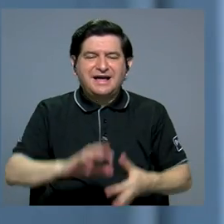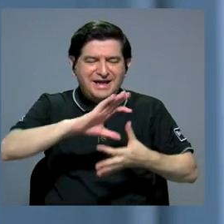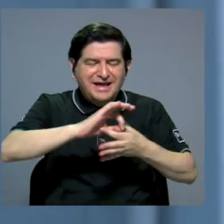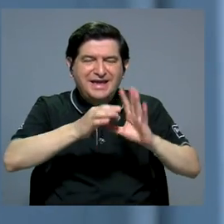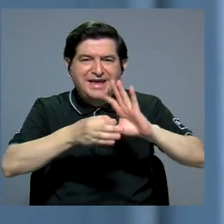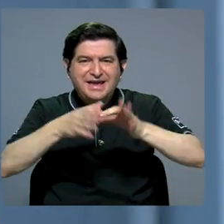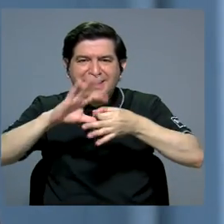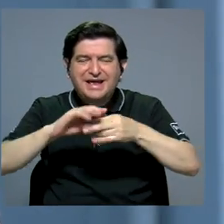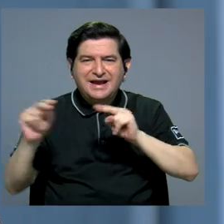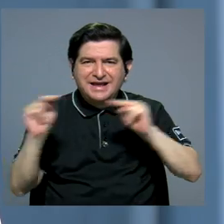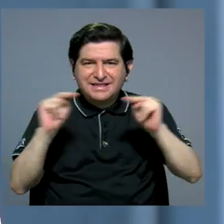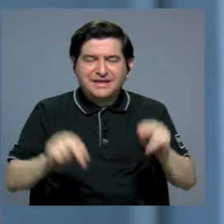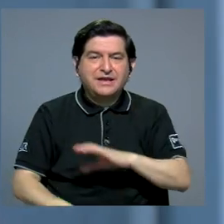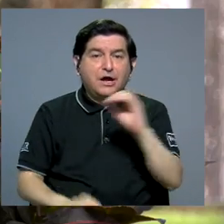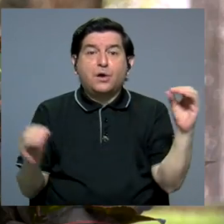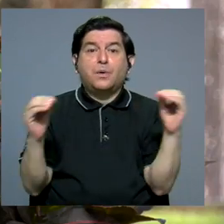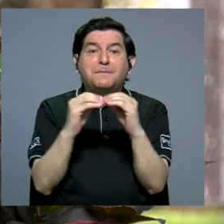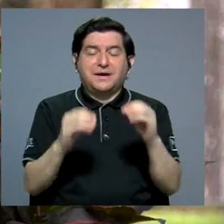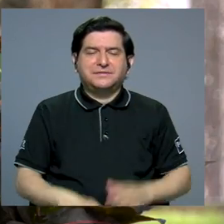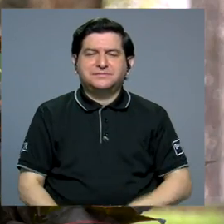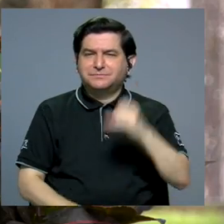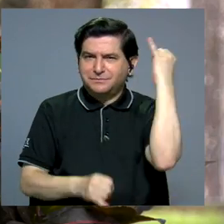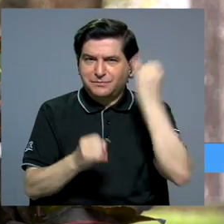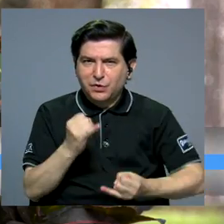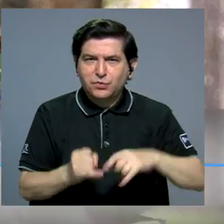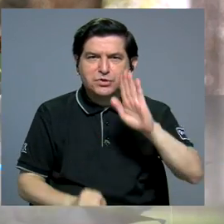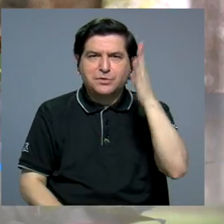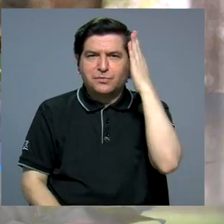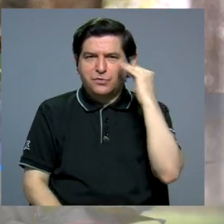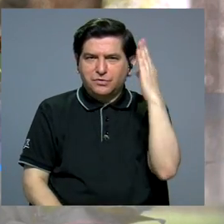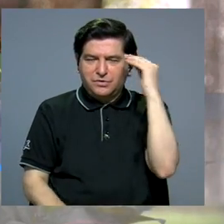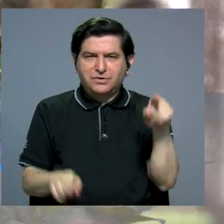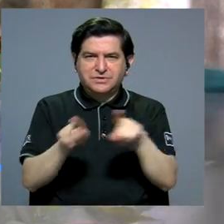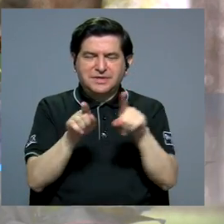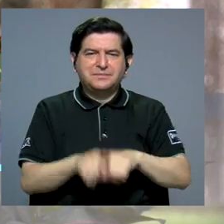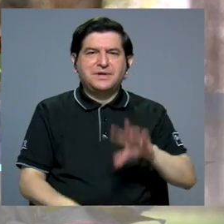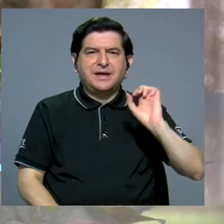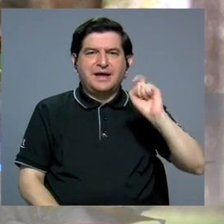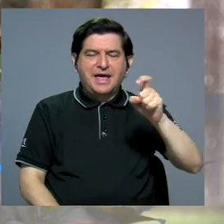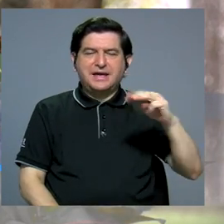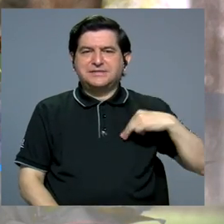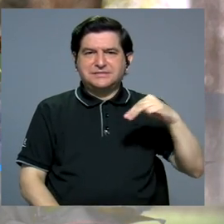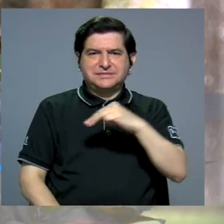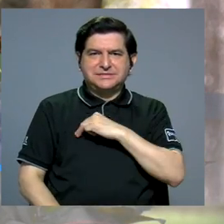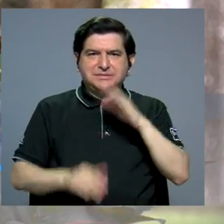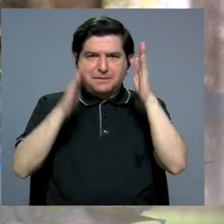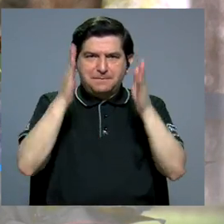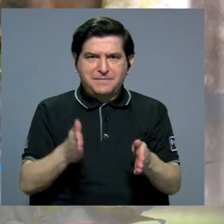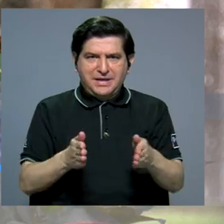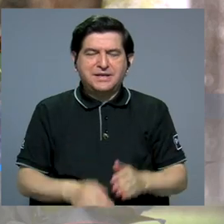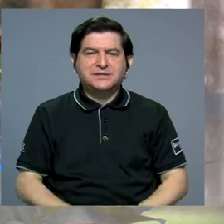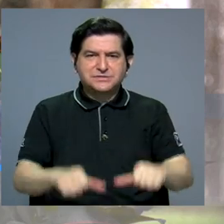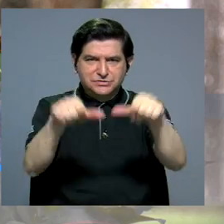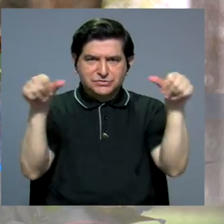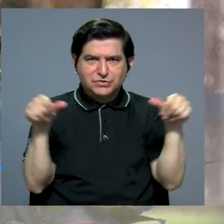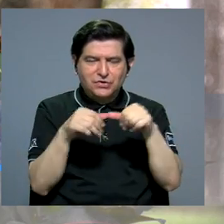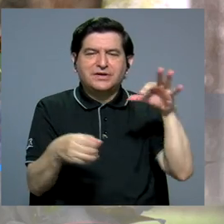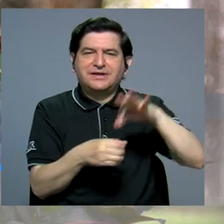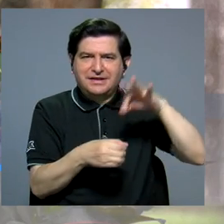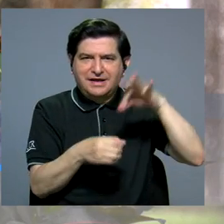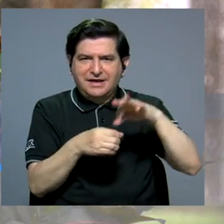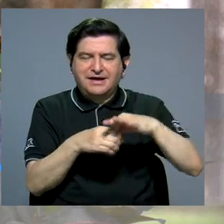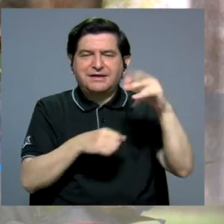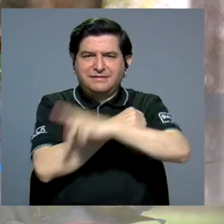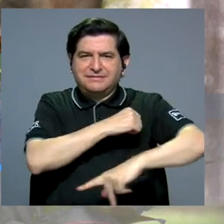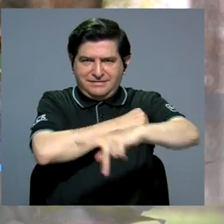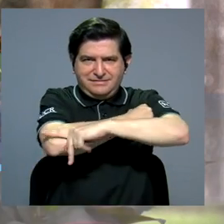de intermediación o más. Por último, en su experiencia también como ex ministro del sector